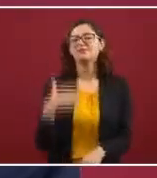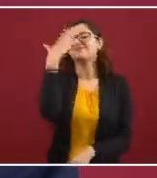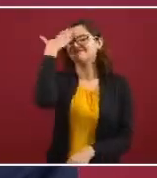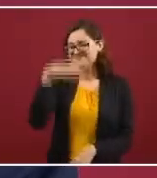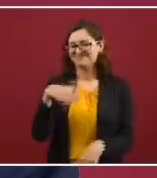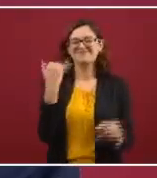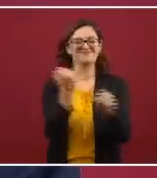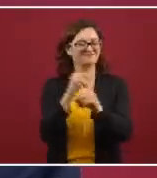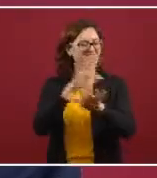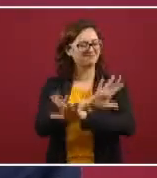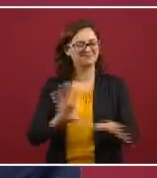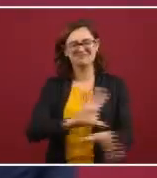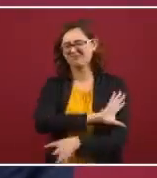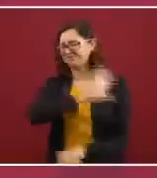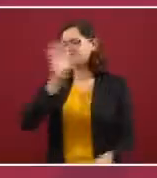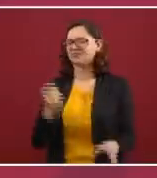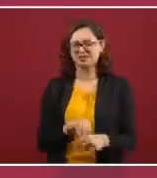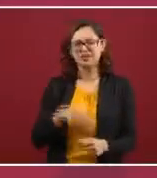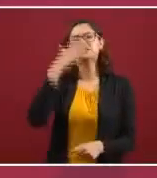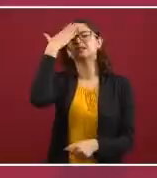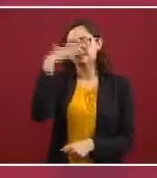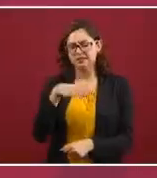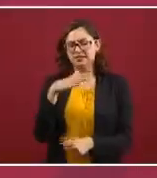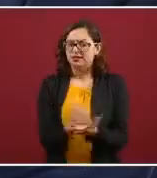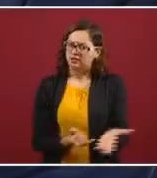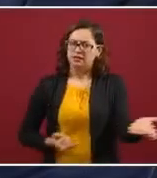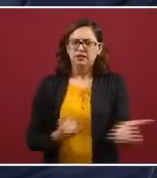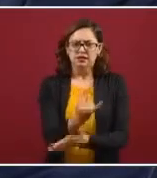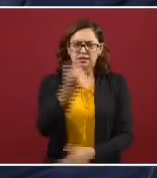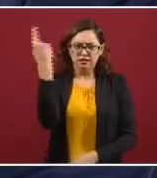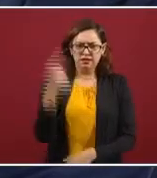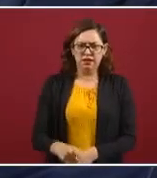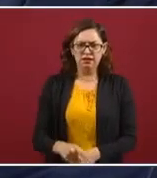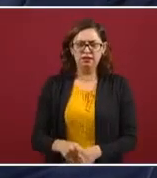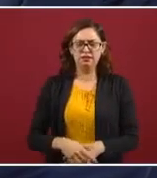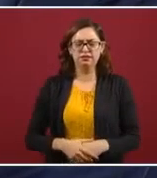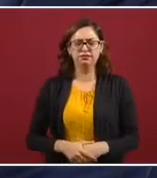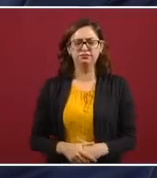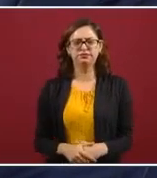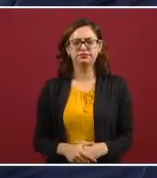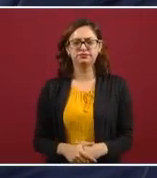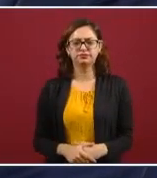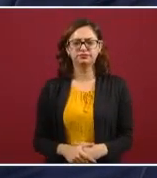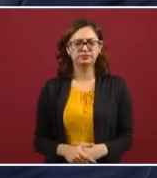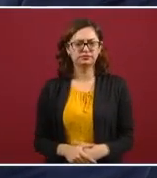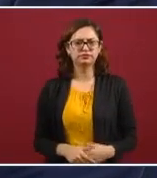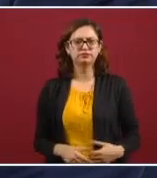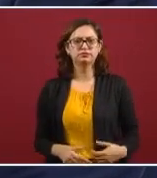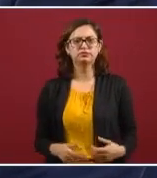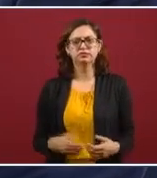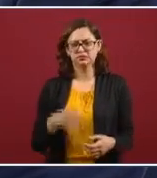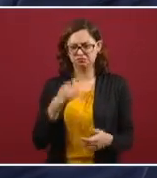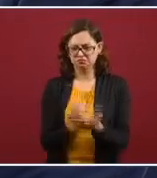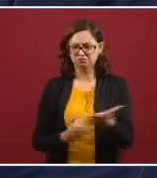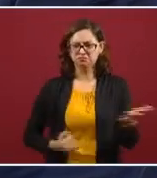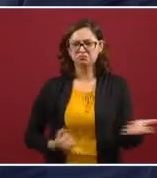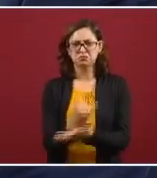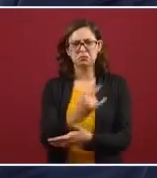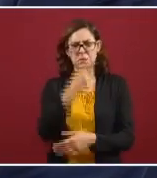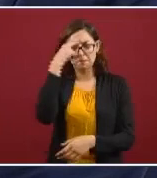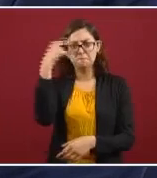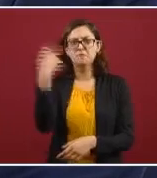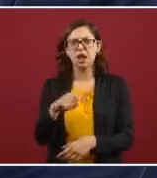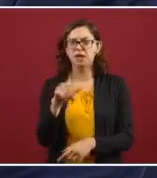todo lo que está sucediendo y toma las decisiones que corresponden para garantizar la